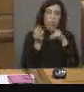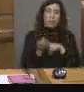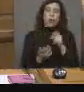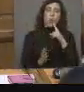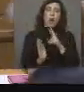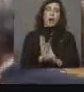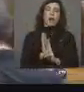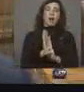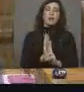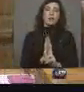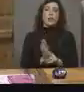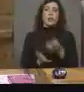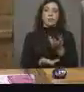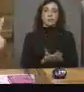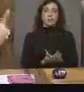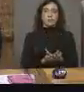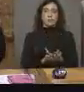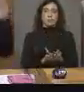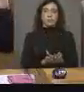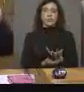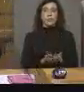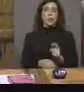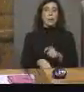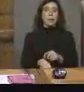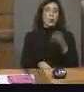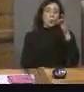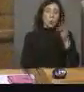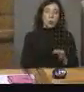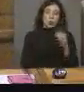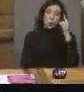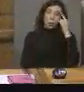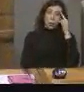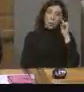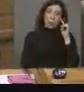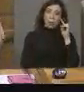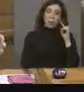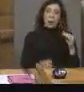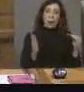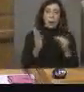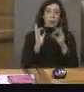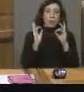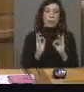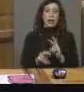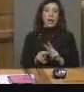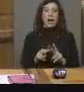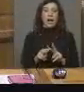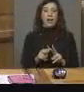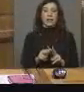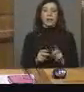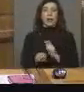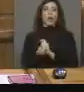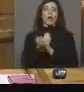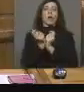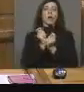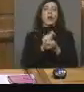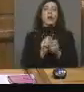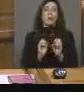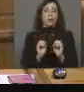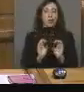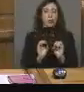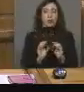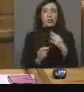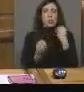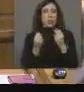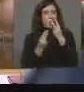cuál es el resultado que estamos teniendo. Tenemos el momento preciso para poder llegar acá. Estamos haciendo una transformación en la educación.